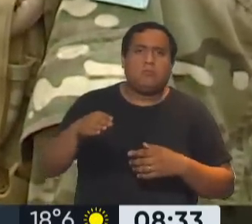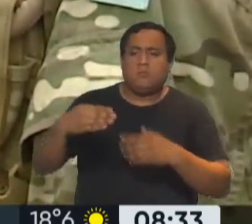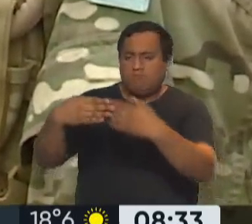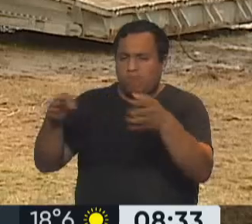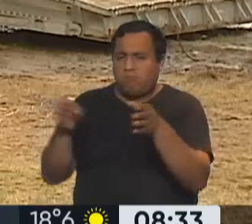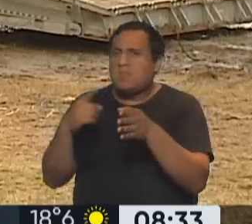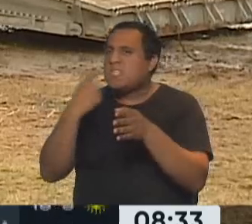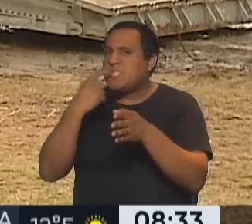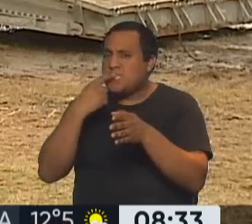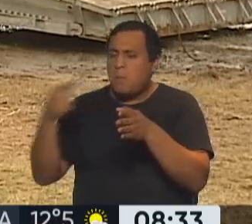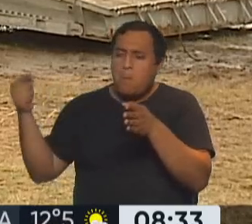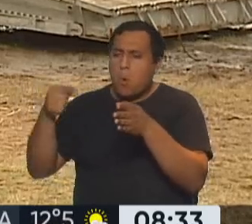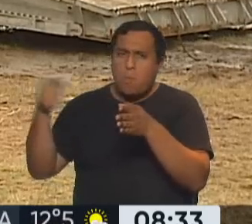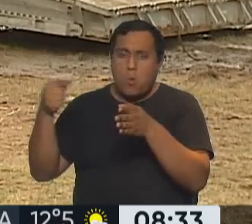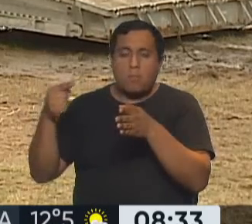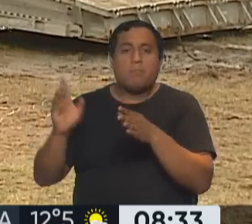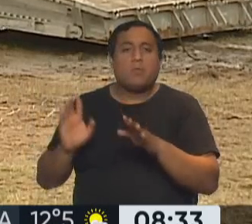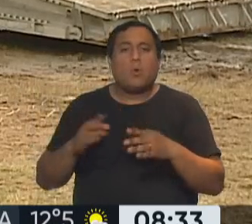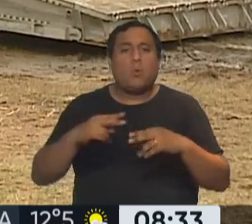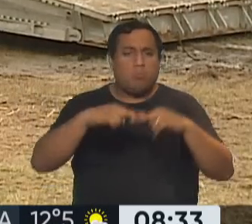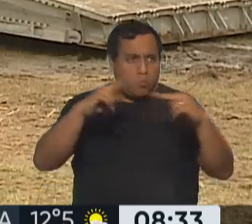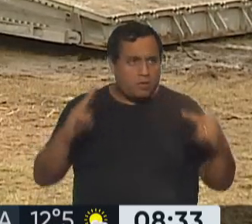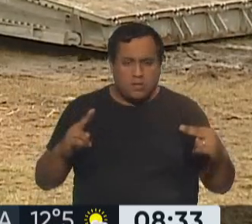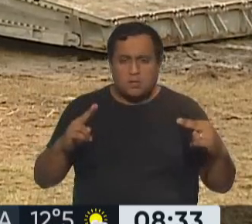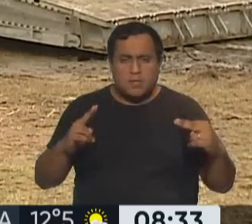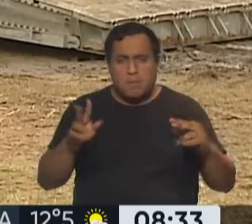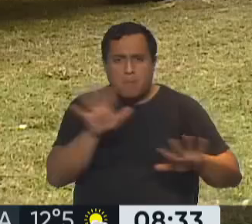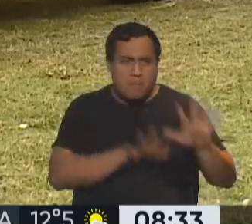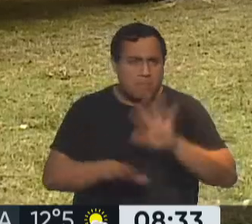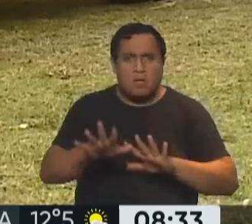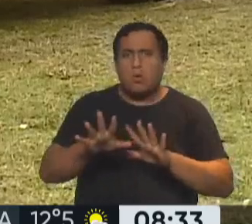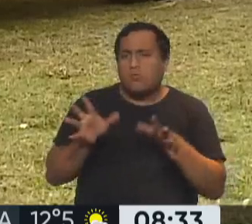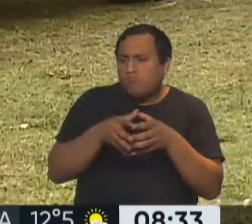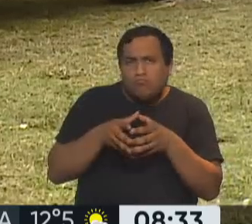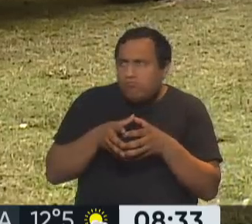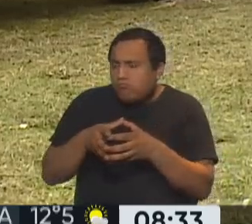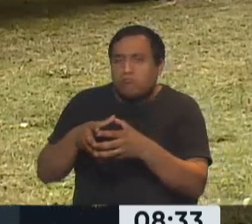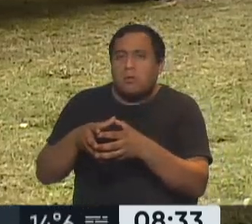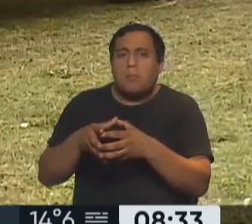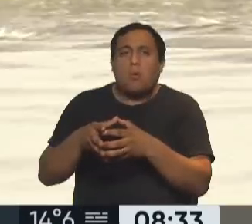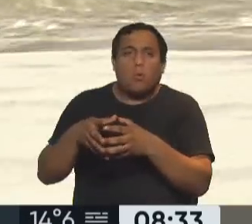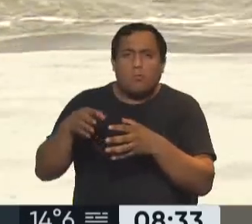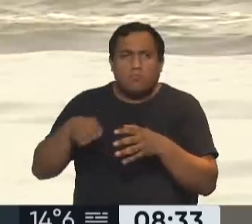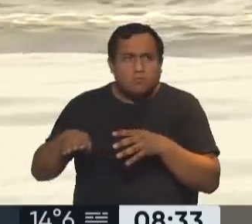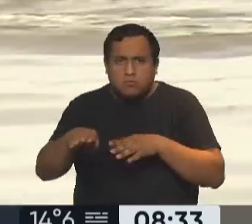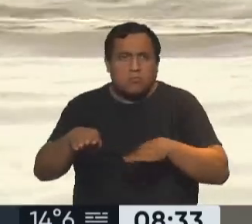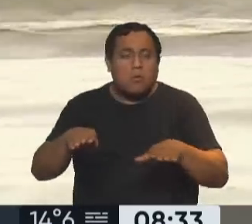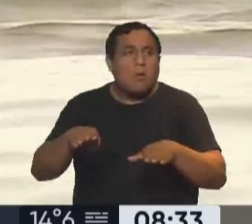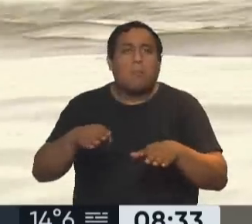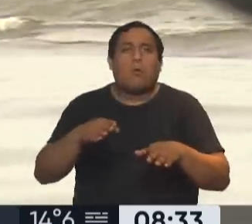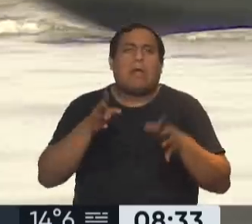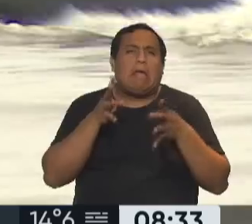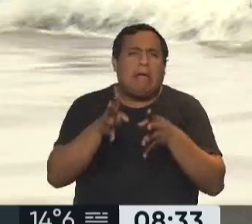blindados, puentes armables, unidades para contrarrestar los efectos de guerra